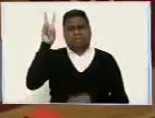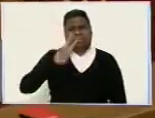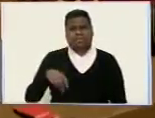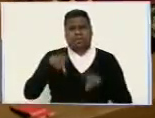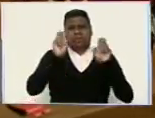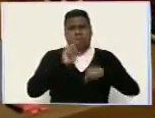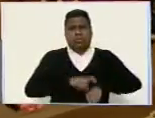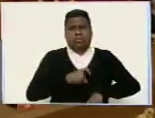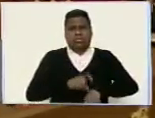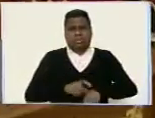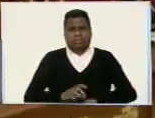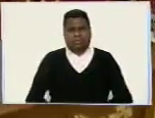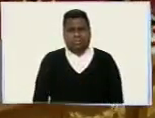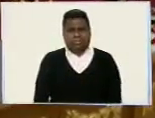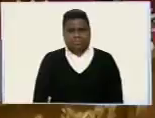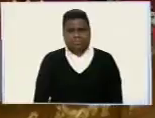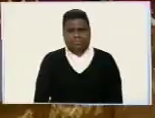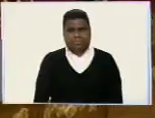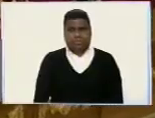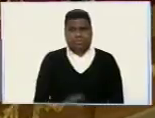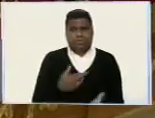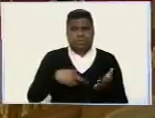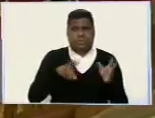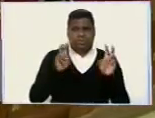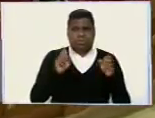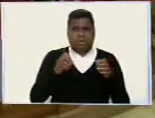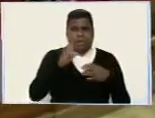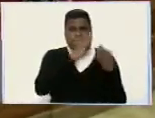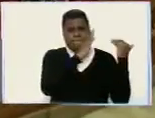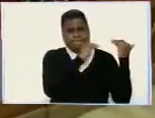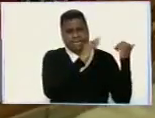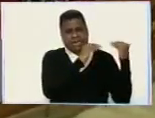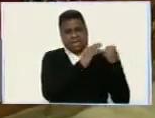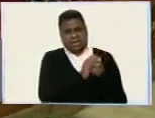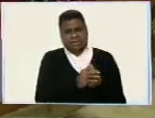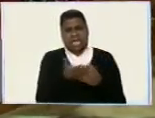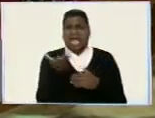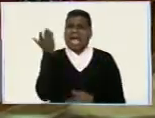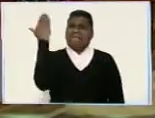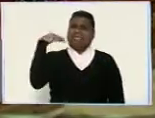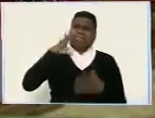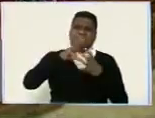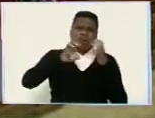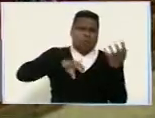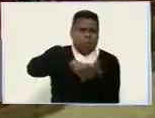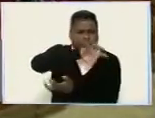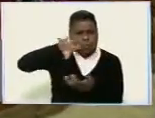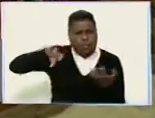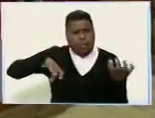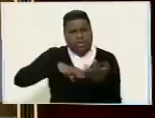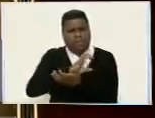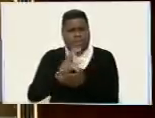nuevo tiempo, una nueva esperanza. Atrás dejamos la tormenta y el huracán.